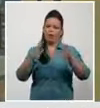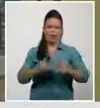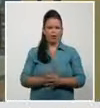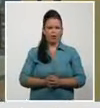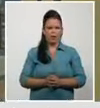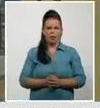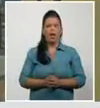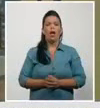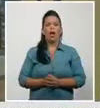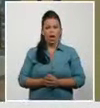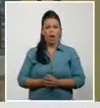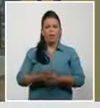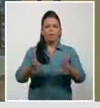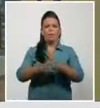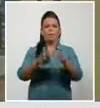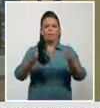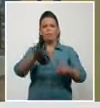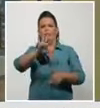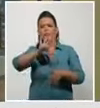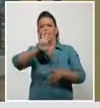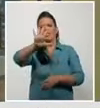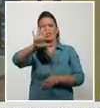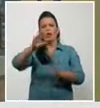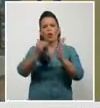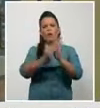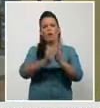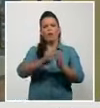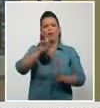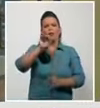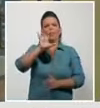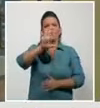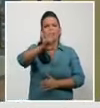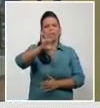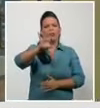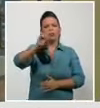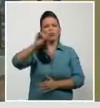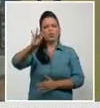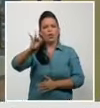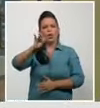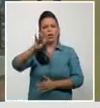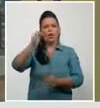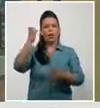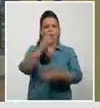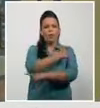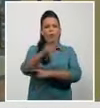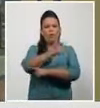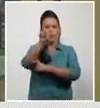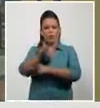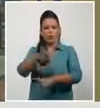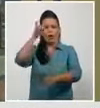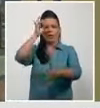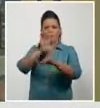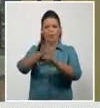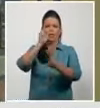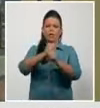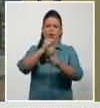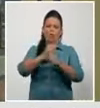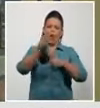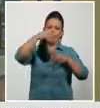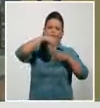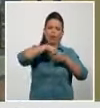teletrabajo alrededor de 5.507 docentes. Y la Universidad de Guantánamo inició hoy la gestión de la matrícula para el